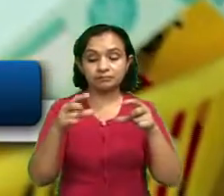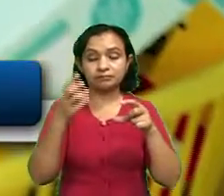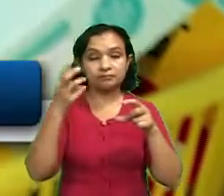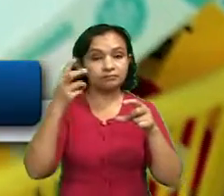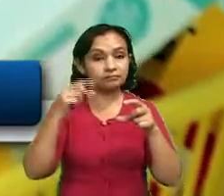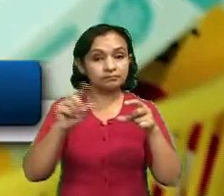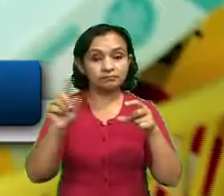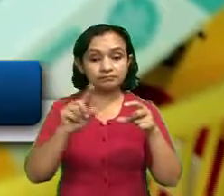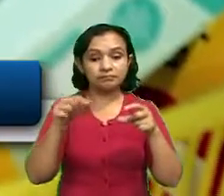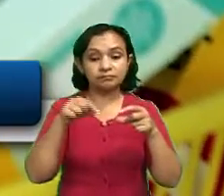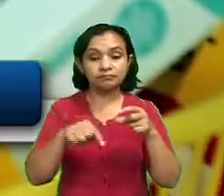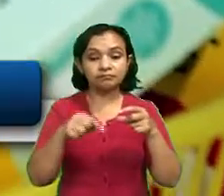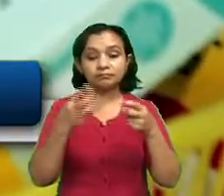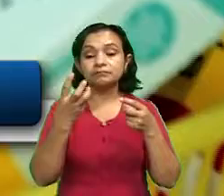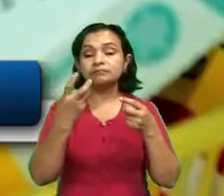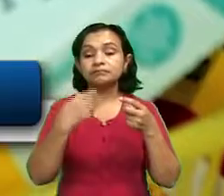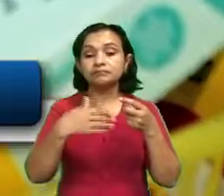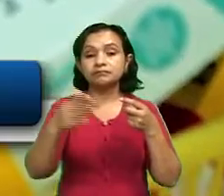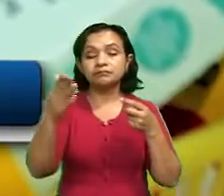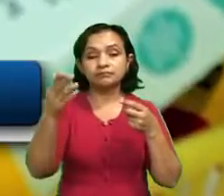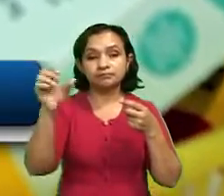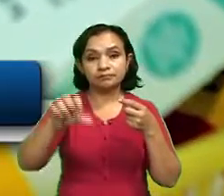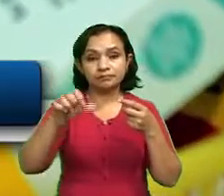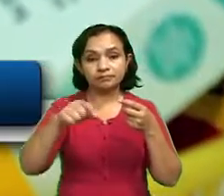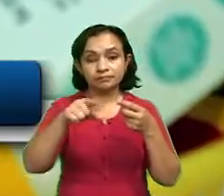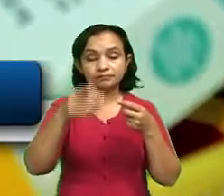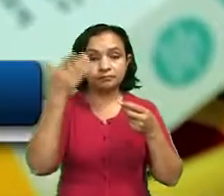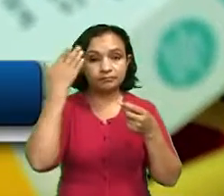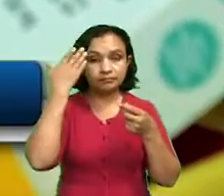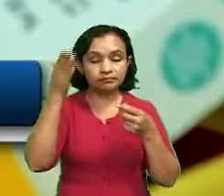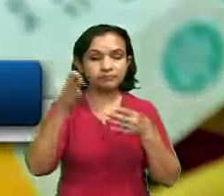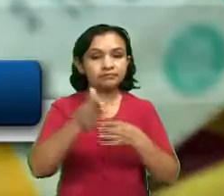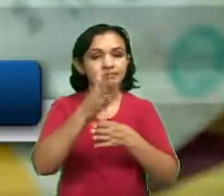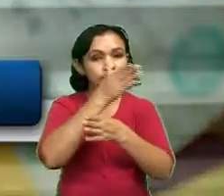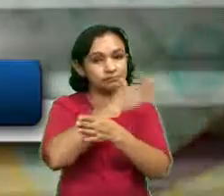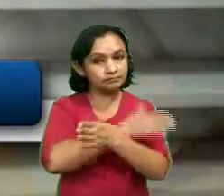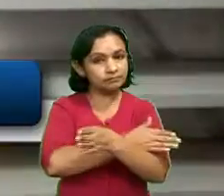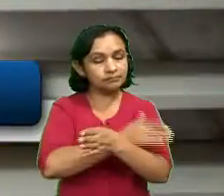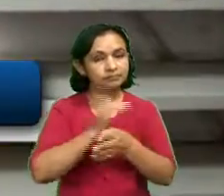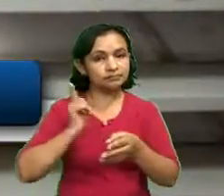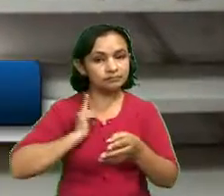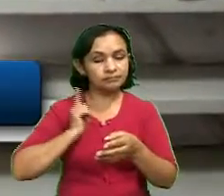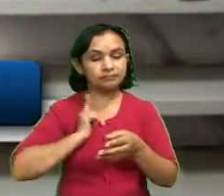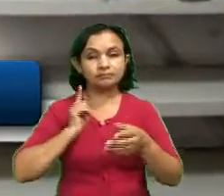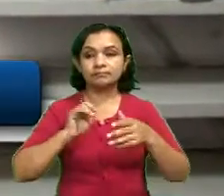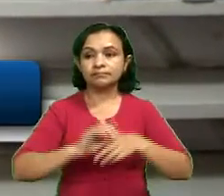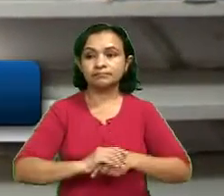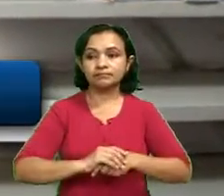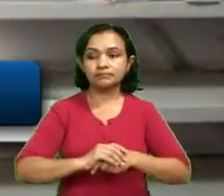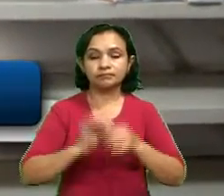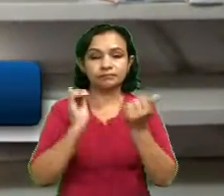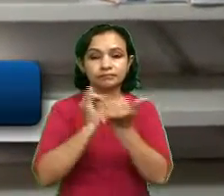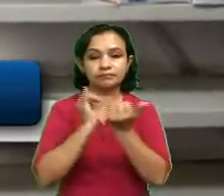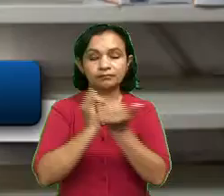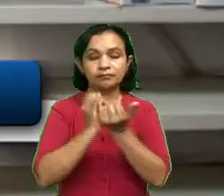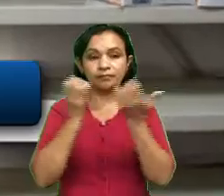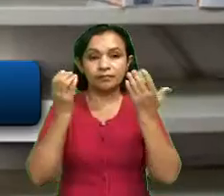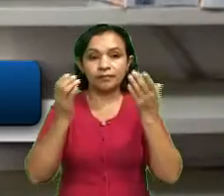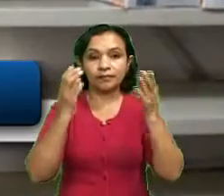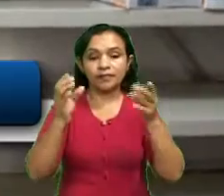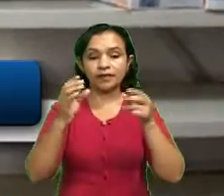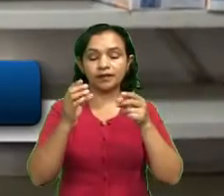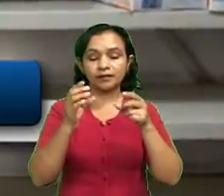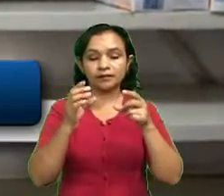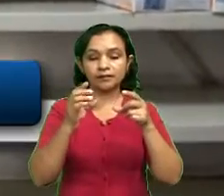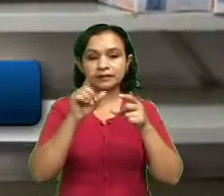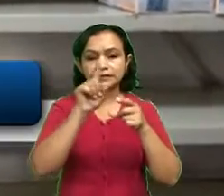lleva. Este producto se vence en tal fecha para que usted lo consuma antes de ese tiempo. Porque igual tenemos productos que tal vez viene